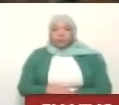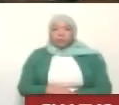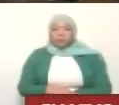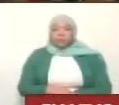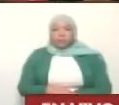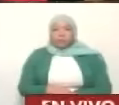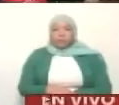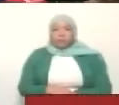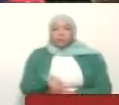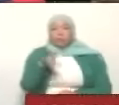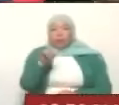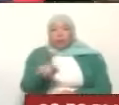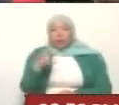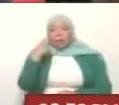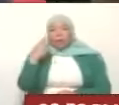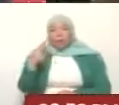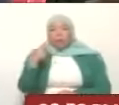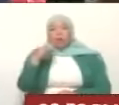También vimos un joven,